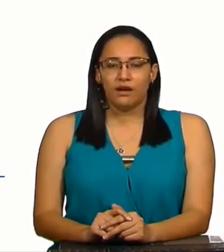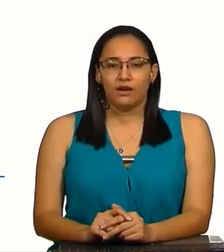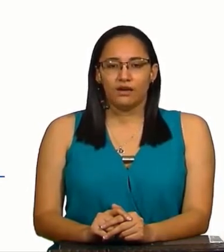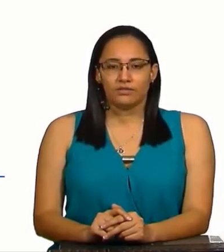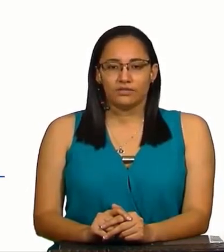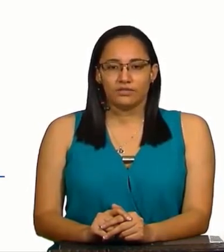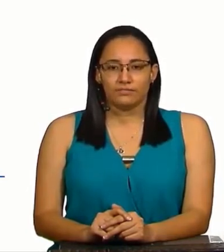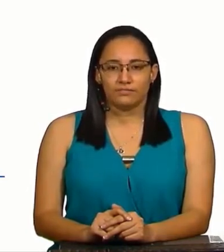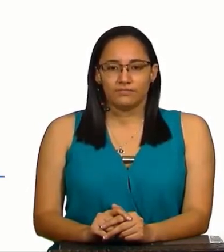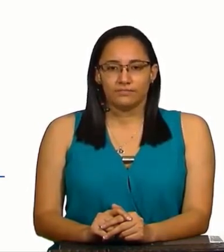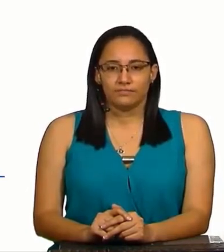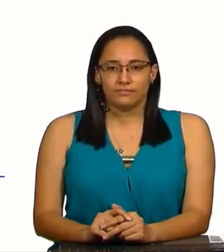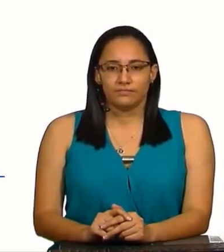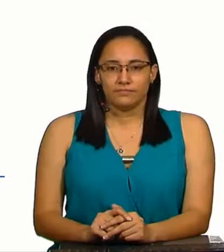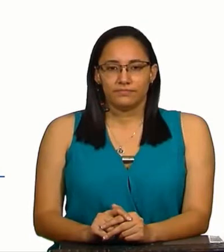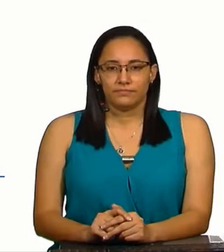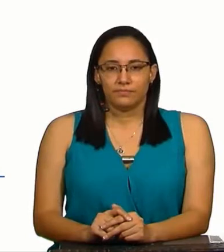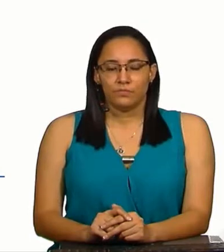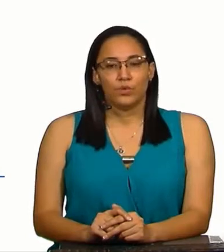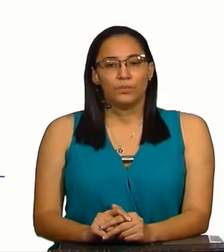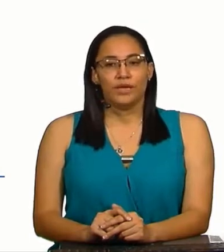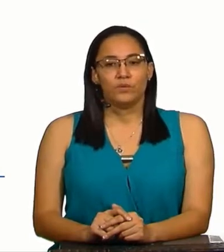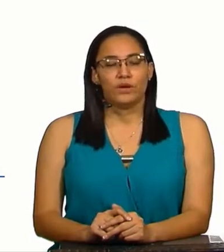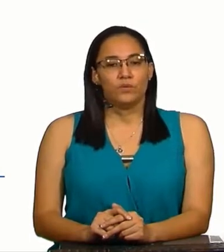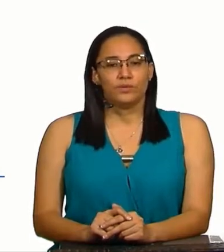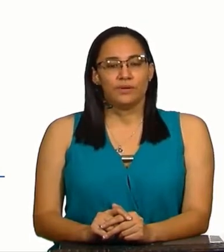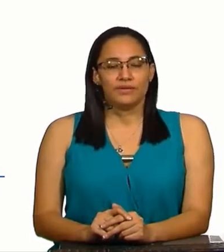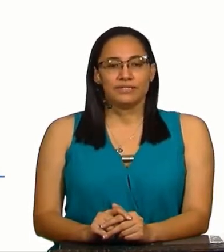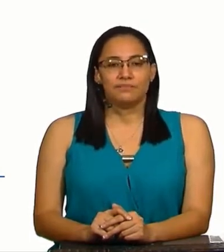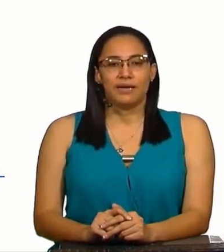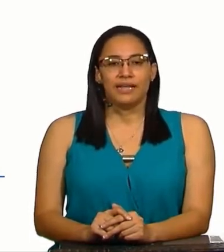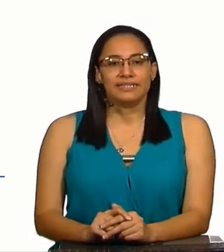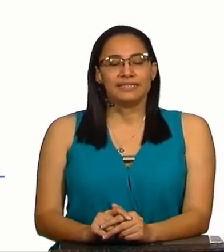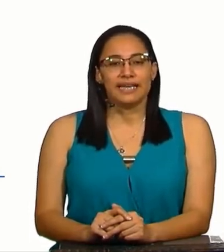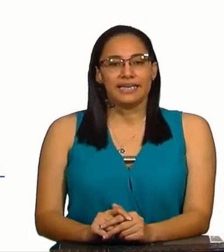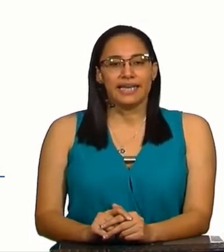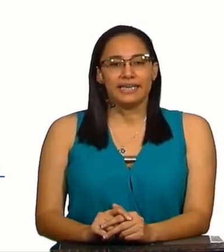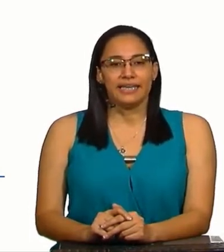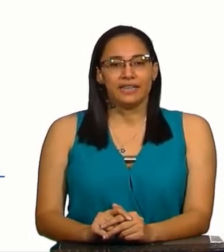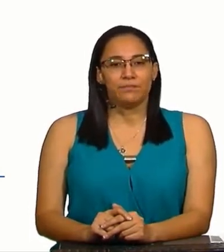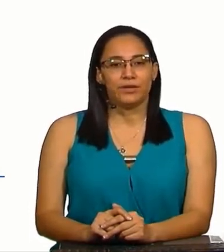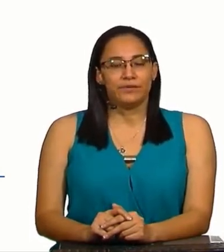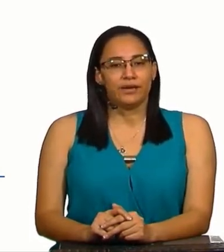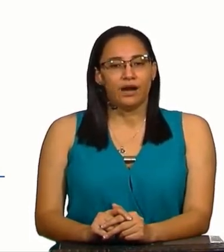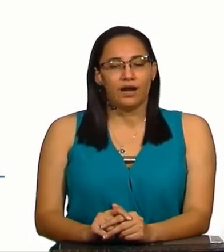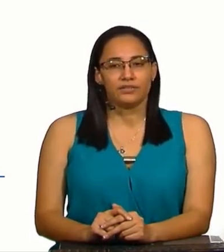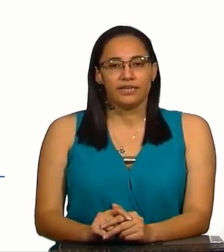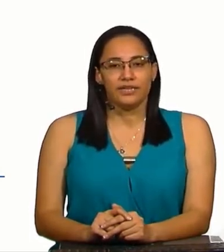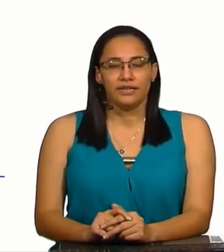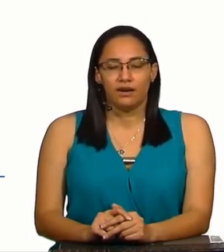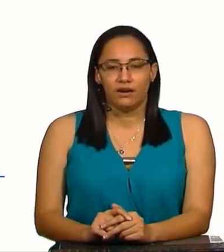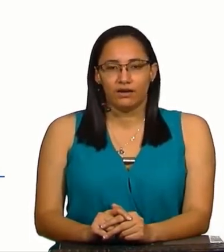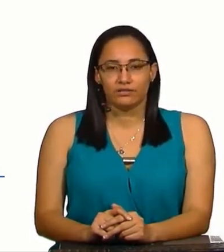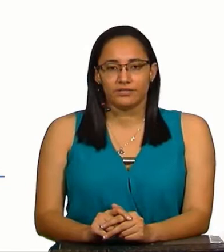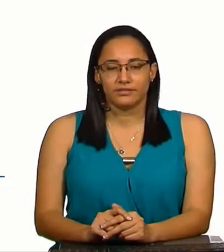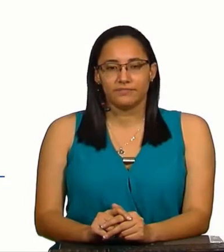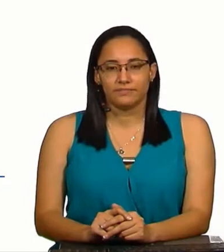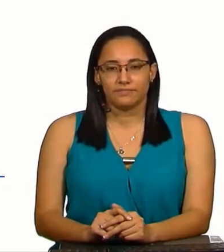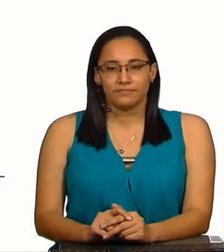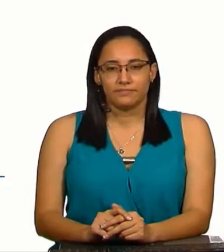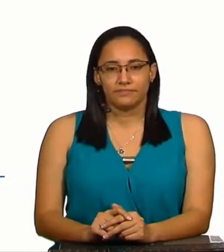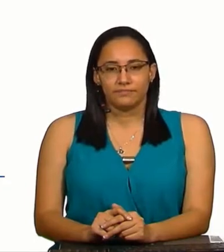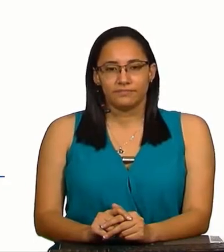in August. Muy bien, una última vez. Valencia can get very hot in